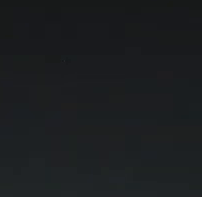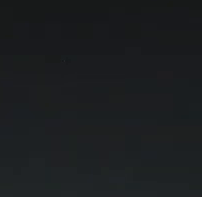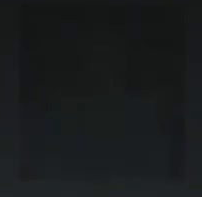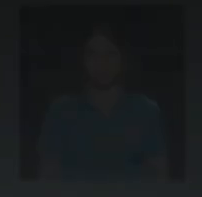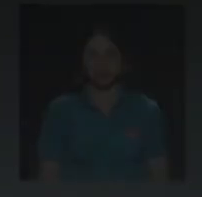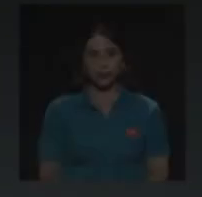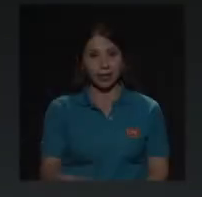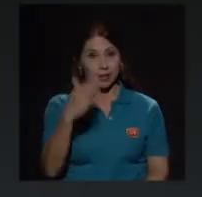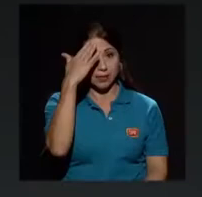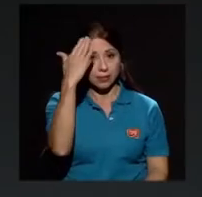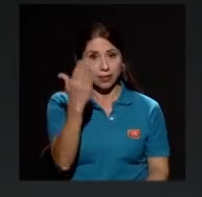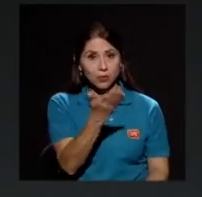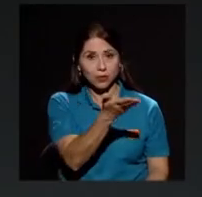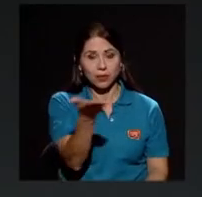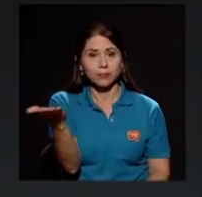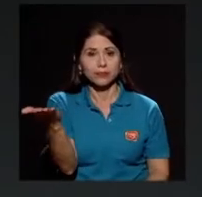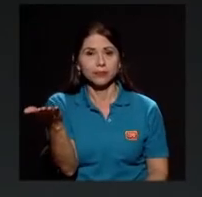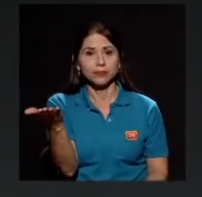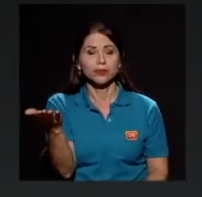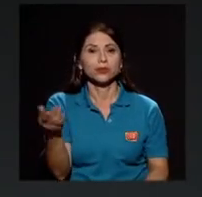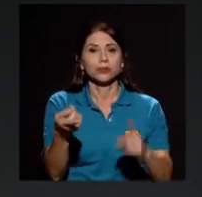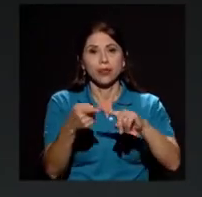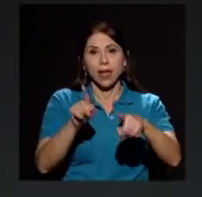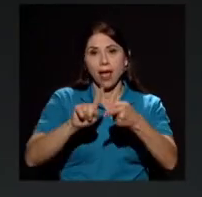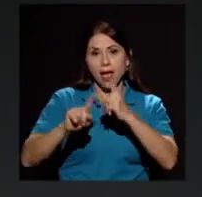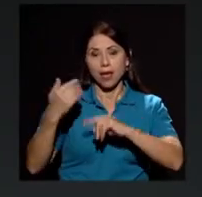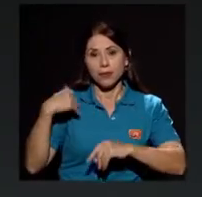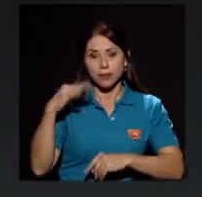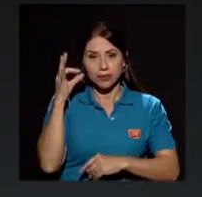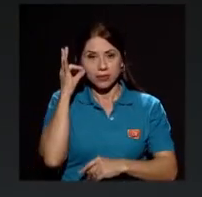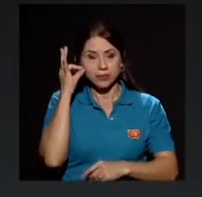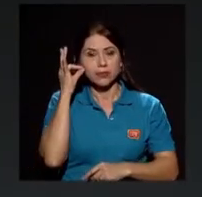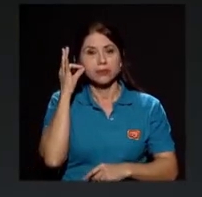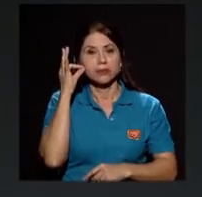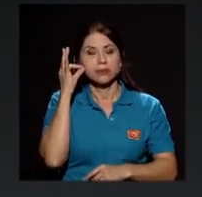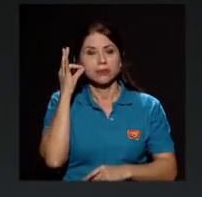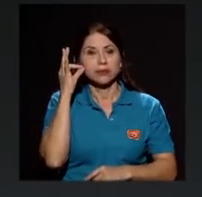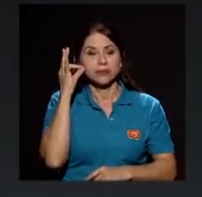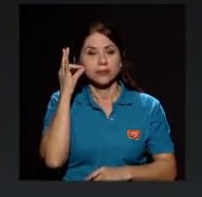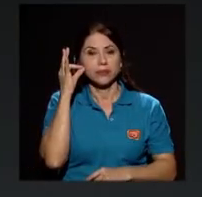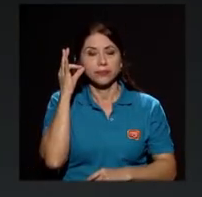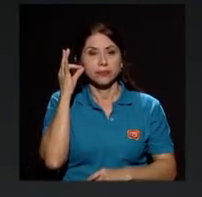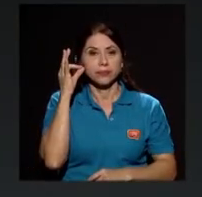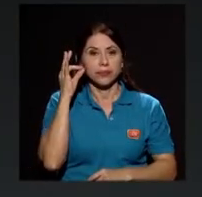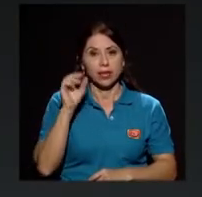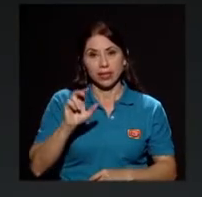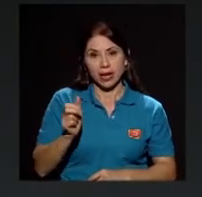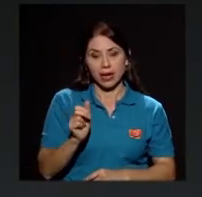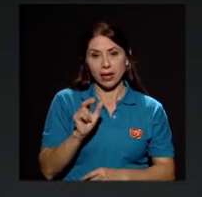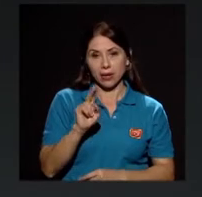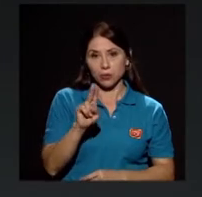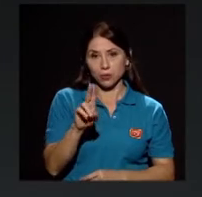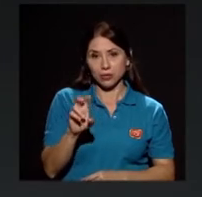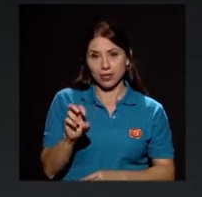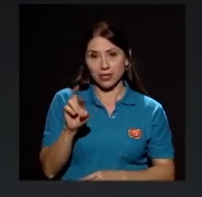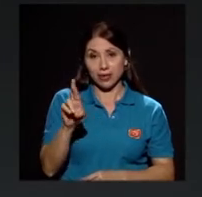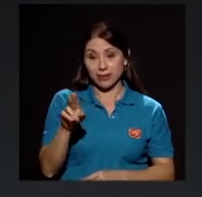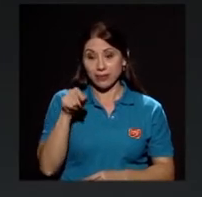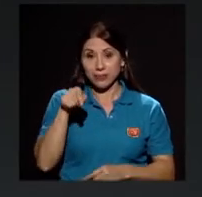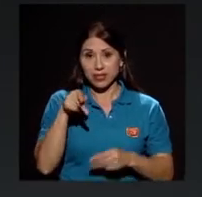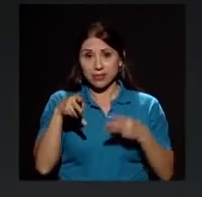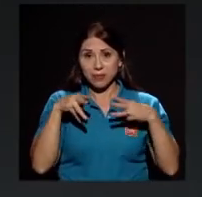los saludamos amigas y amigos de canal loser este medio